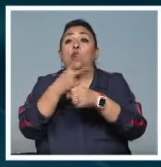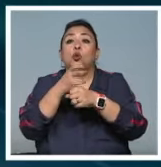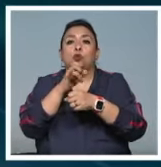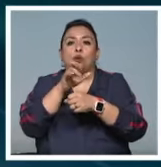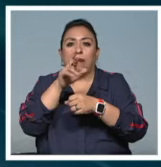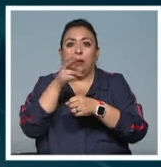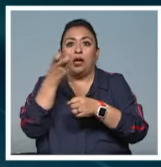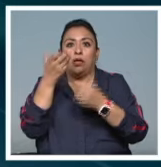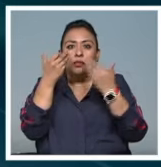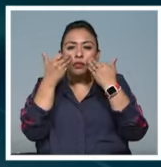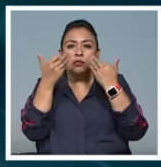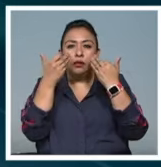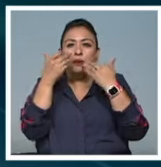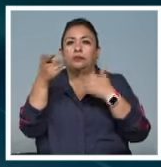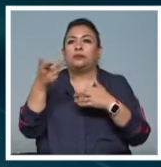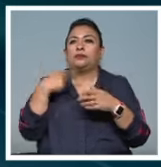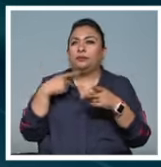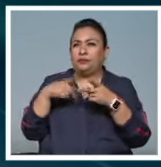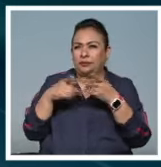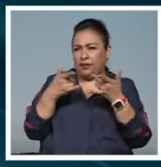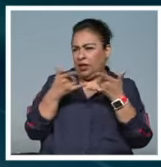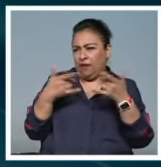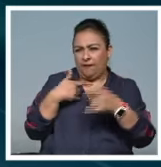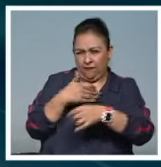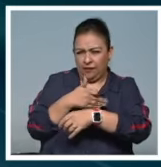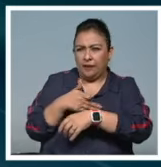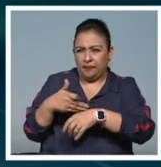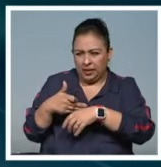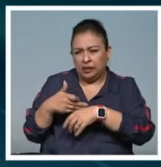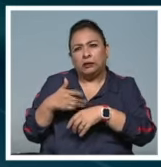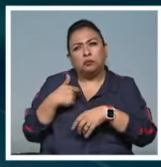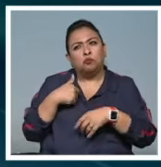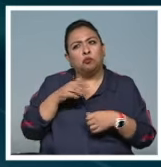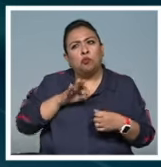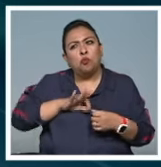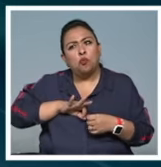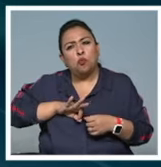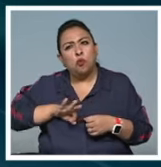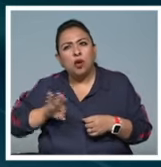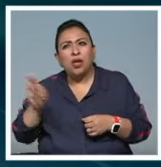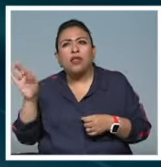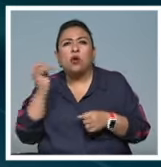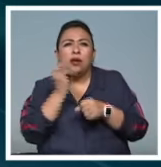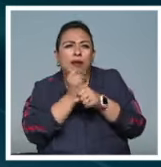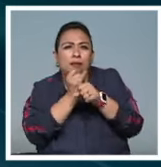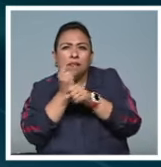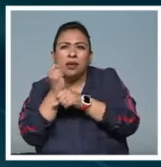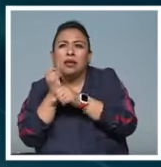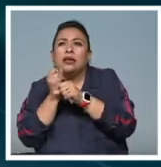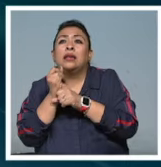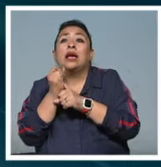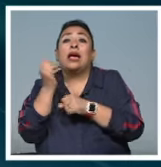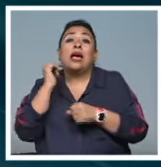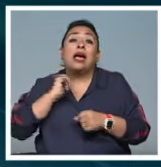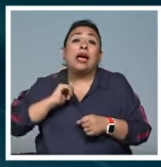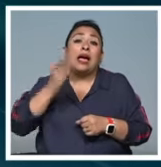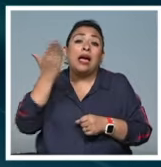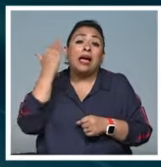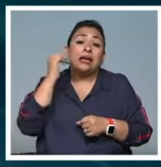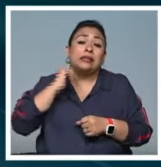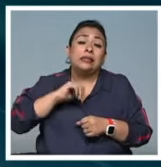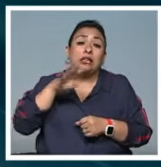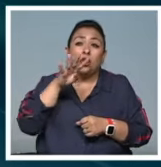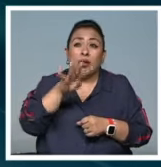Imperio. El entrar en la historia de una familia me permite explorar lo que debió ser el siglo XIX, pero desde